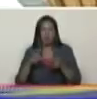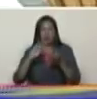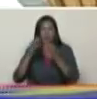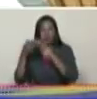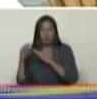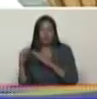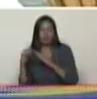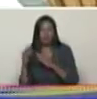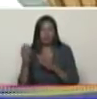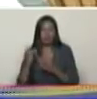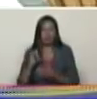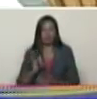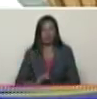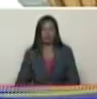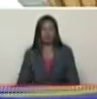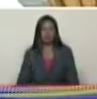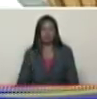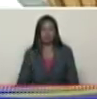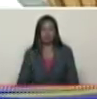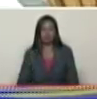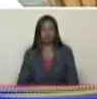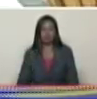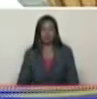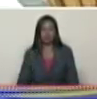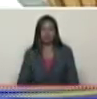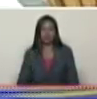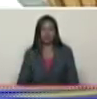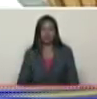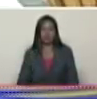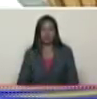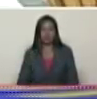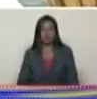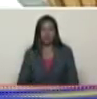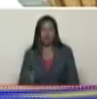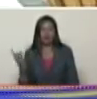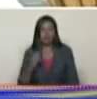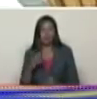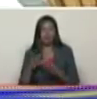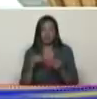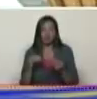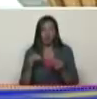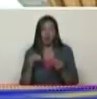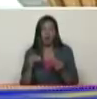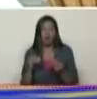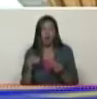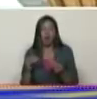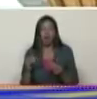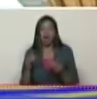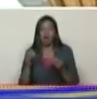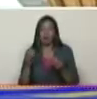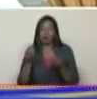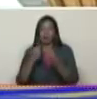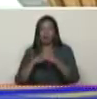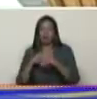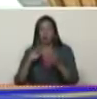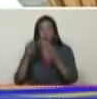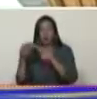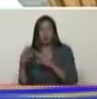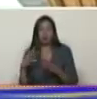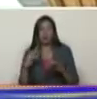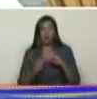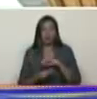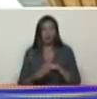comunidad. Ahí está también el Consejo Comunal, llegan todos los consejos comunales, llegan todos los CLAT, llega todo el poder